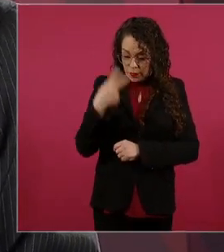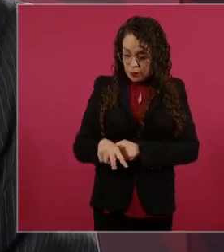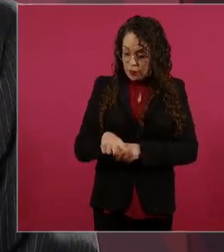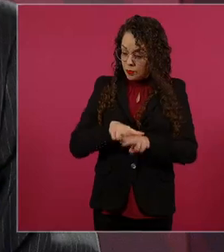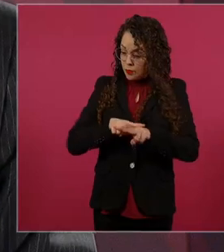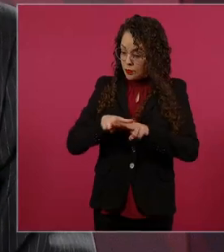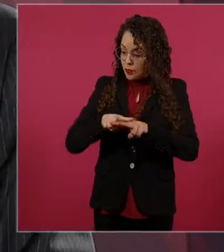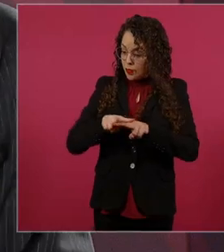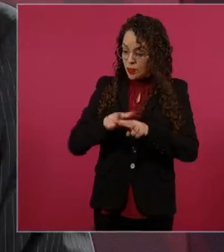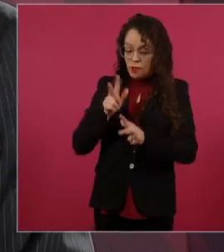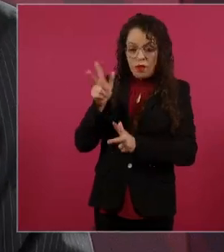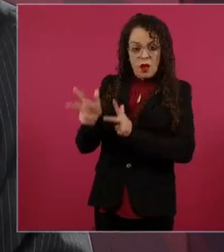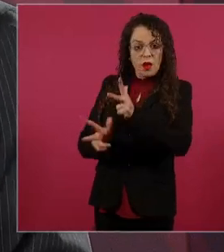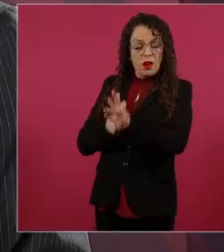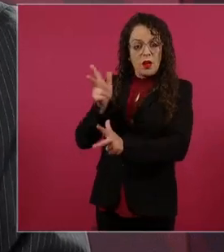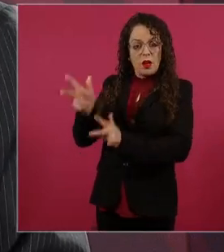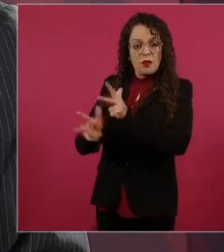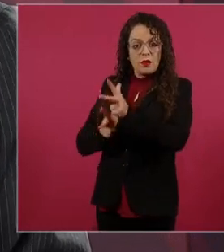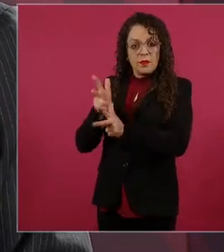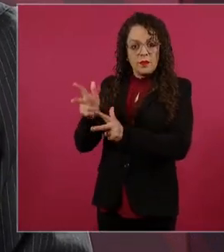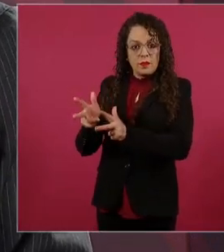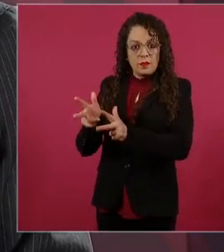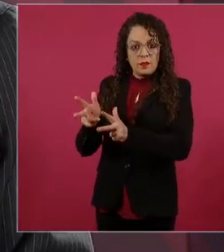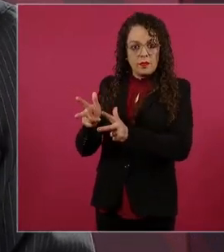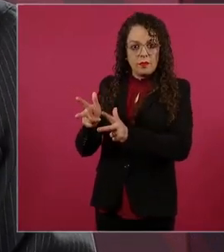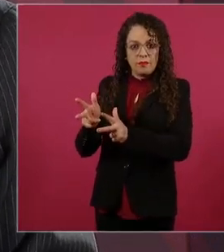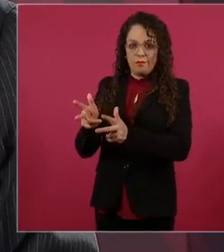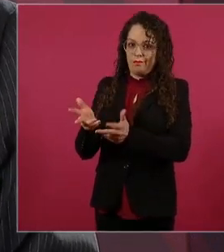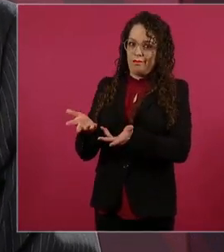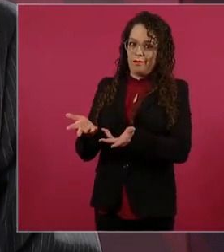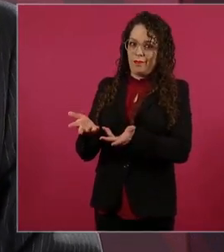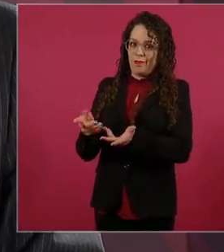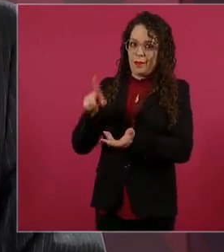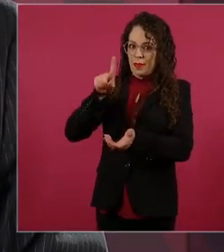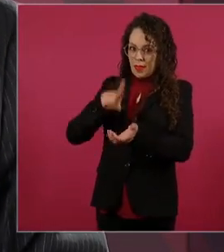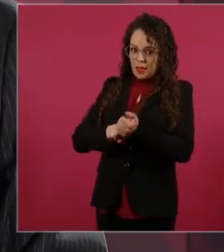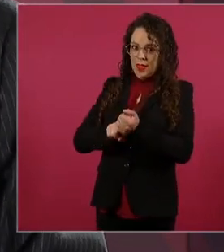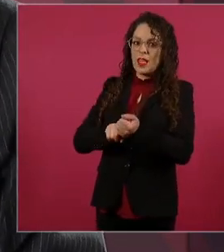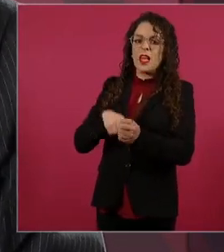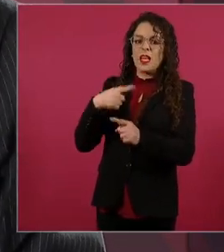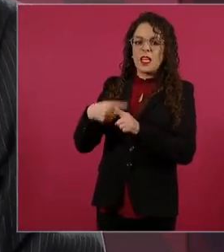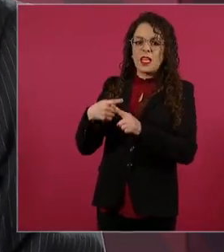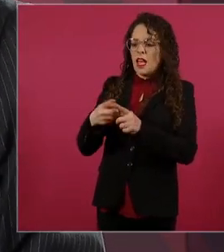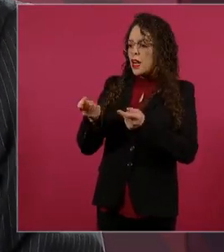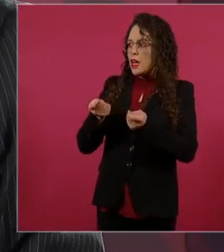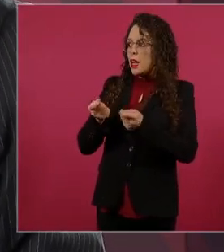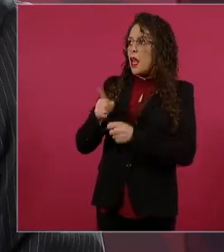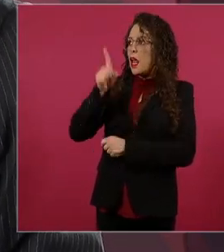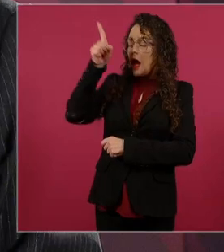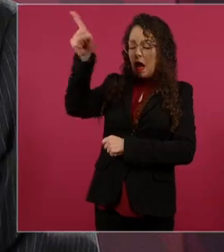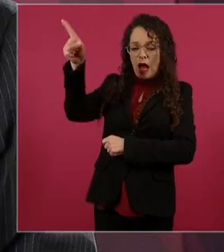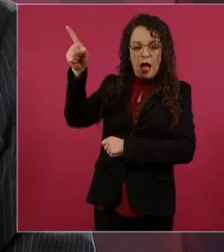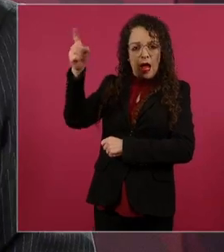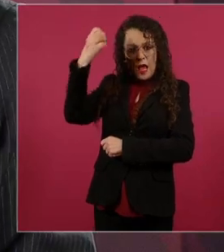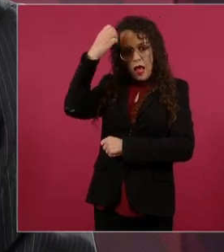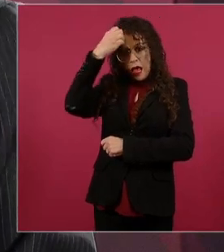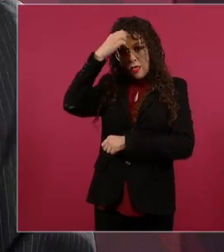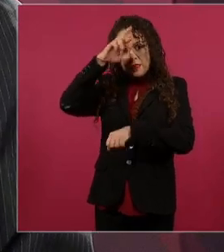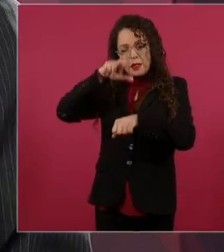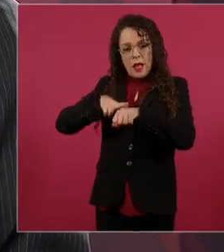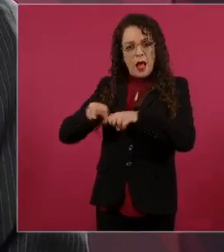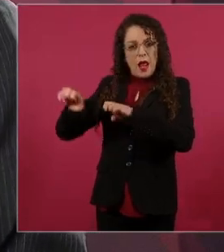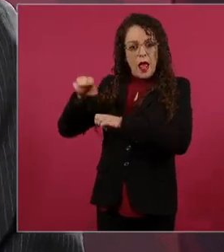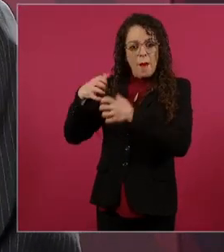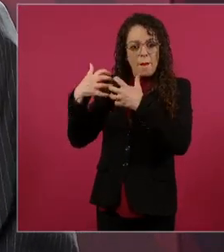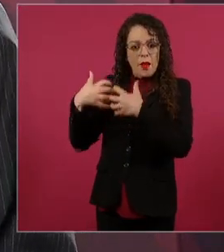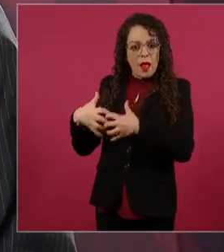rescató rescató todas las empresas extranjeras y convirtió el rescate en